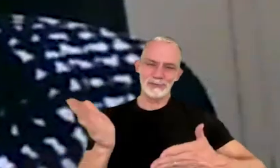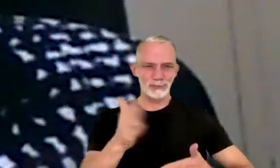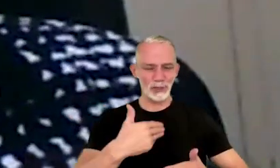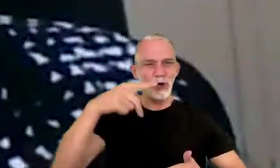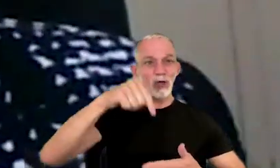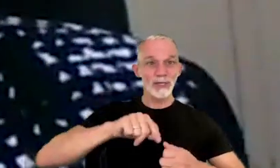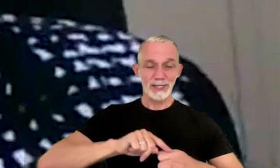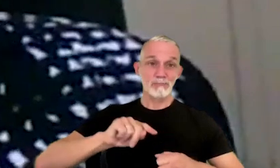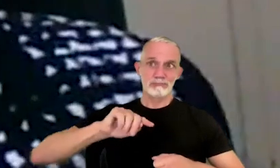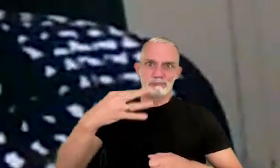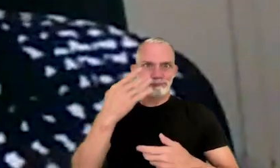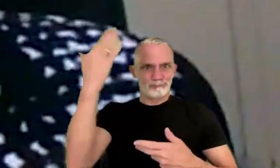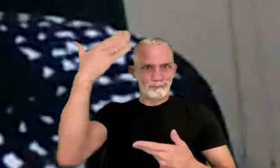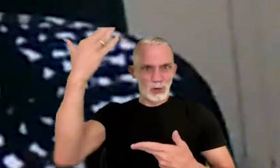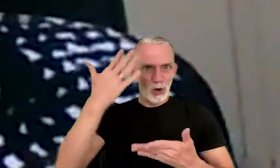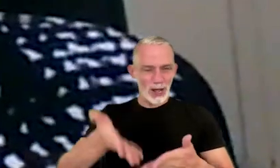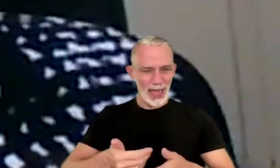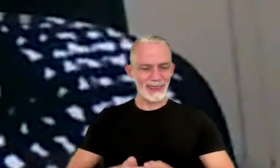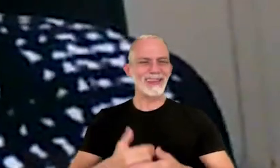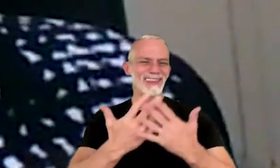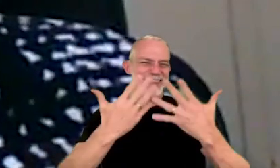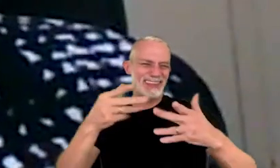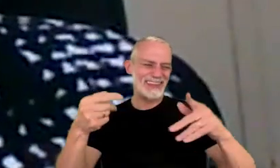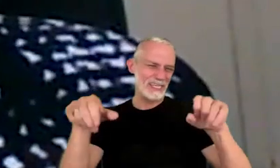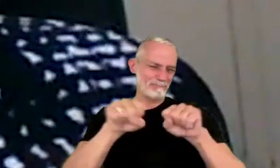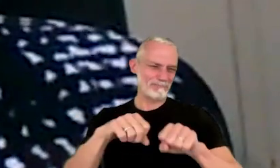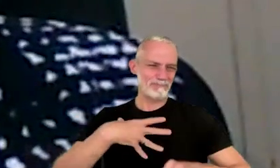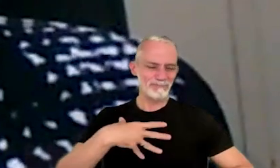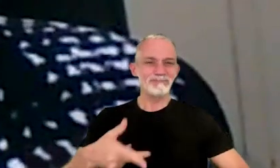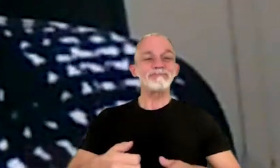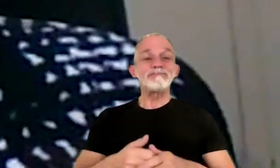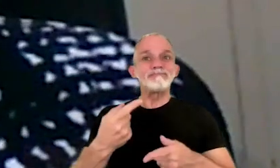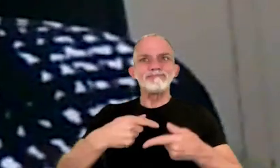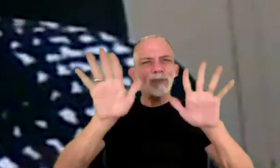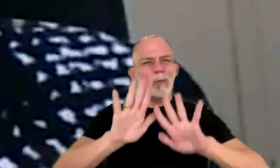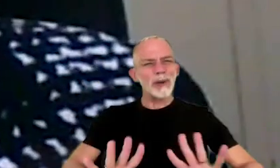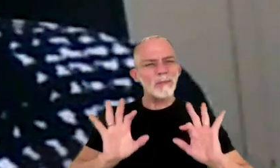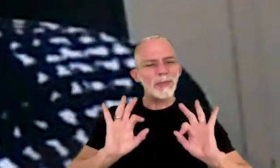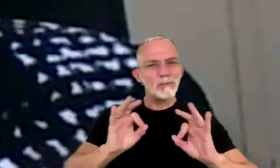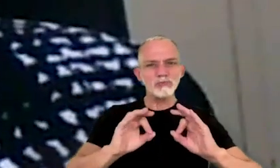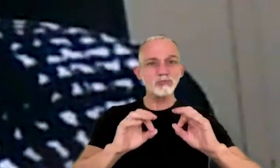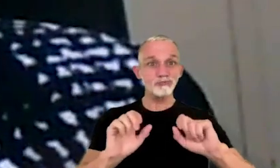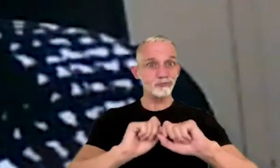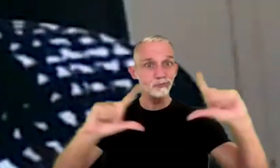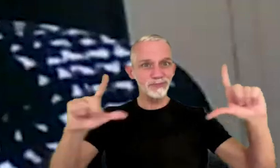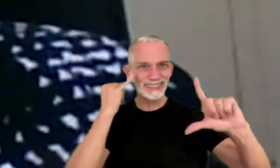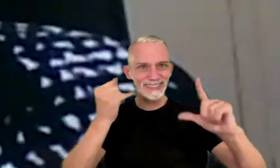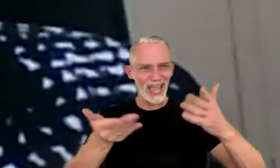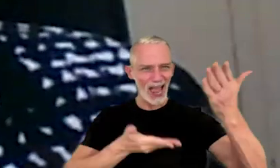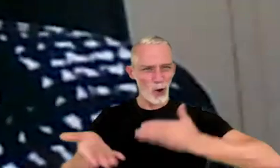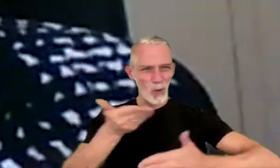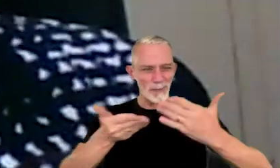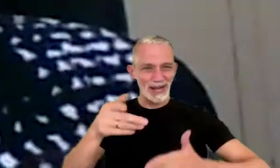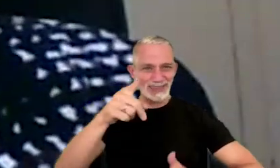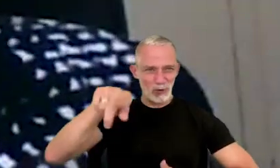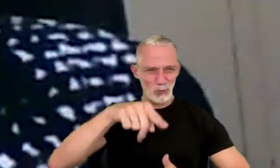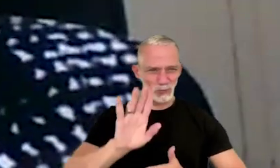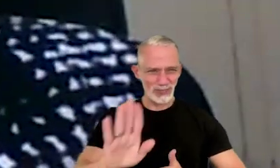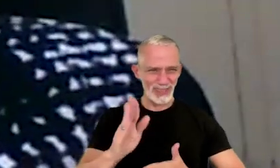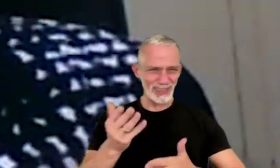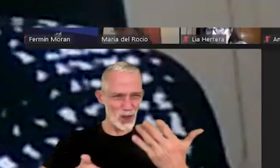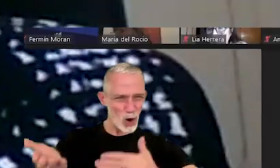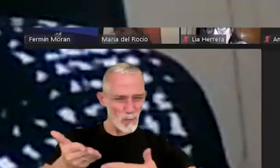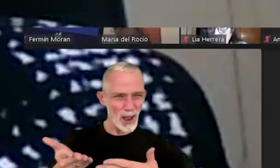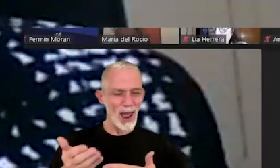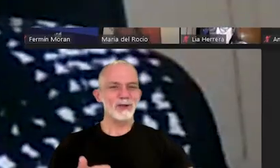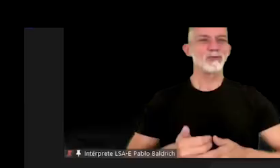esta jornada y como siempre hemos preparado un material que paso ya a compartir con ustedes, el